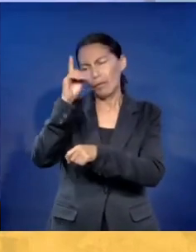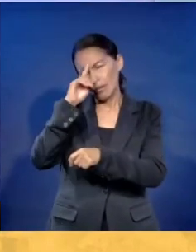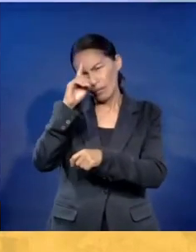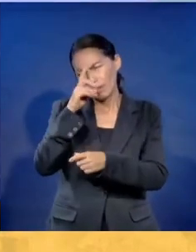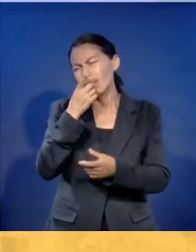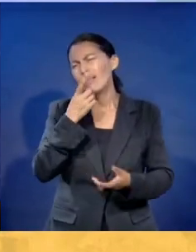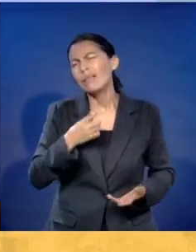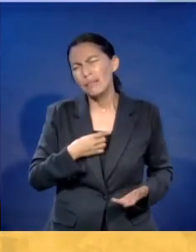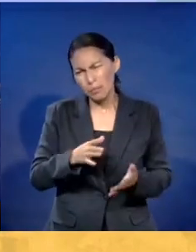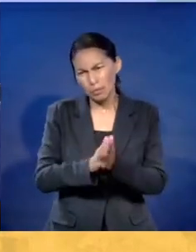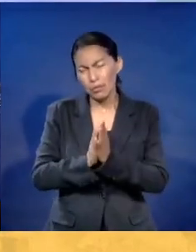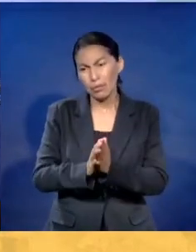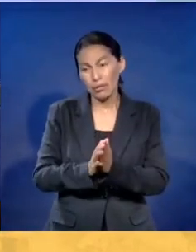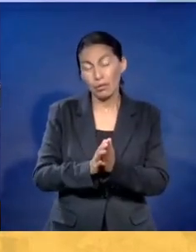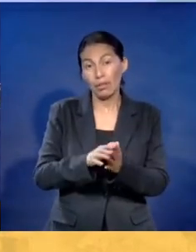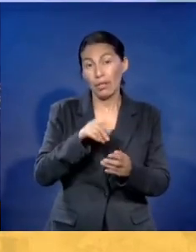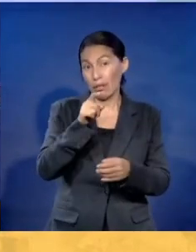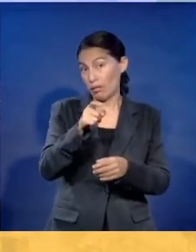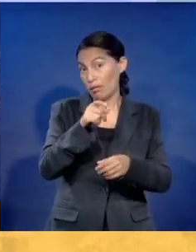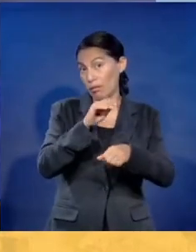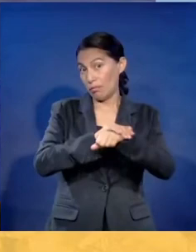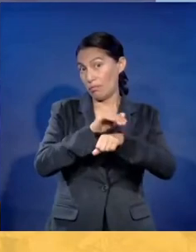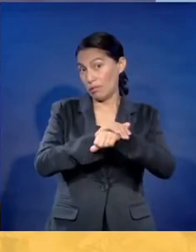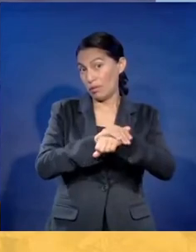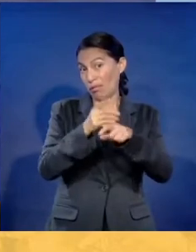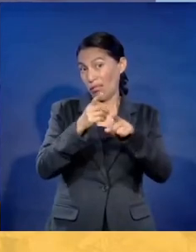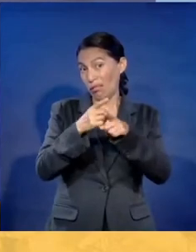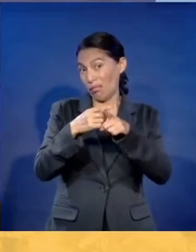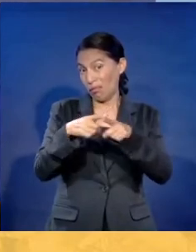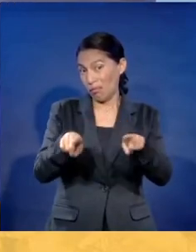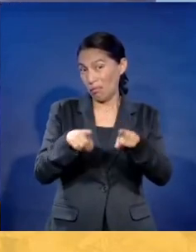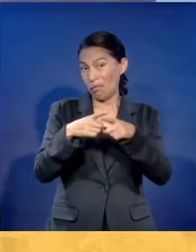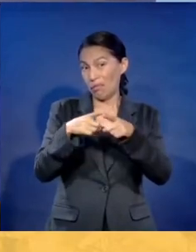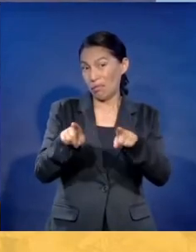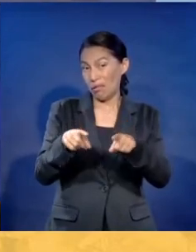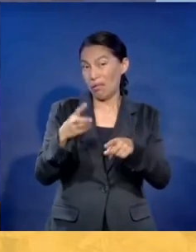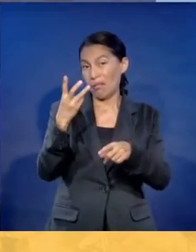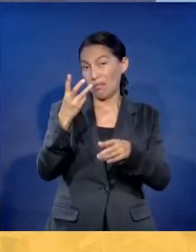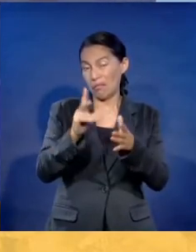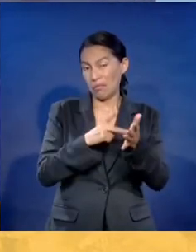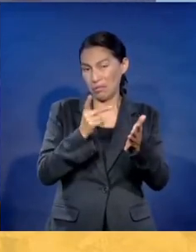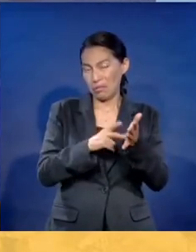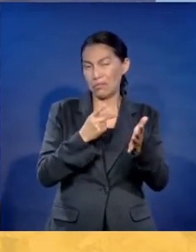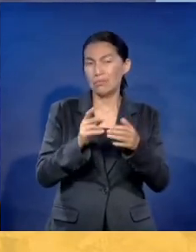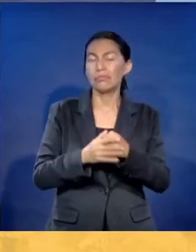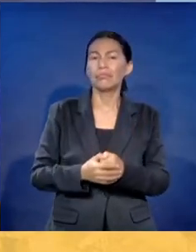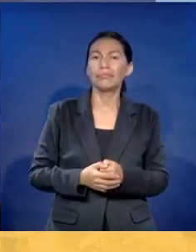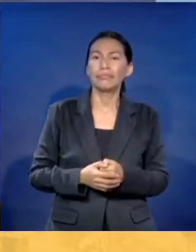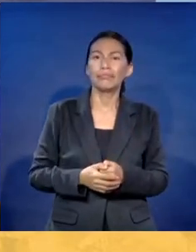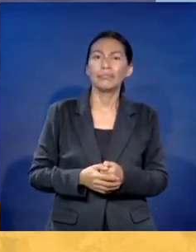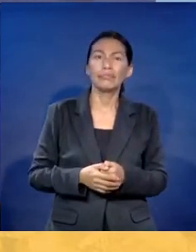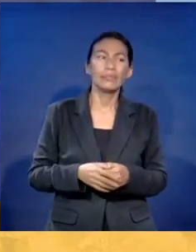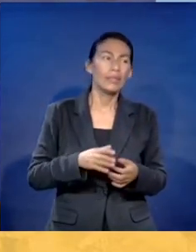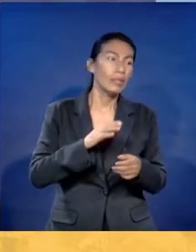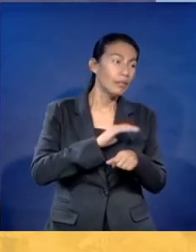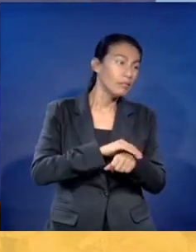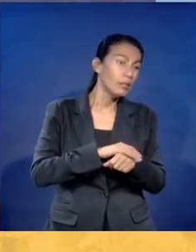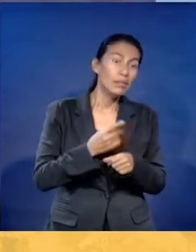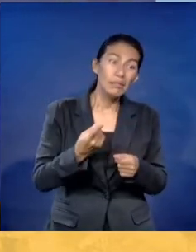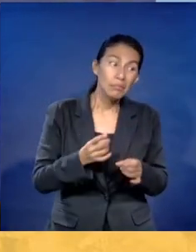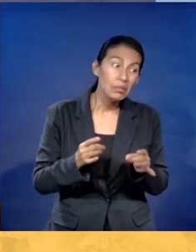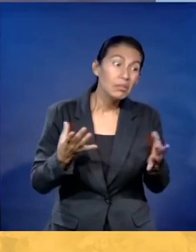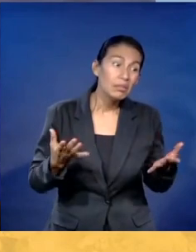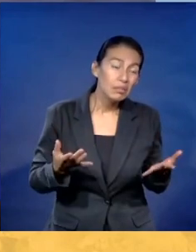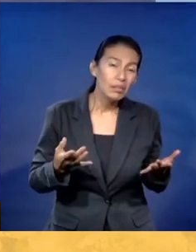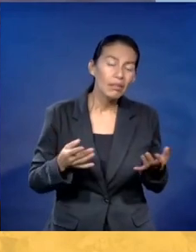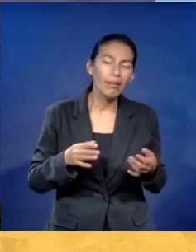es amiga que se ha divorciado tres veces amiga Ya no siento nada por él y ya no ya no late qué pasa y a las